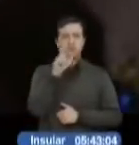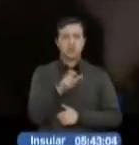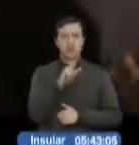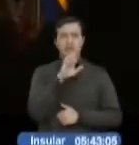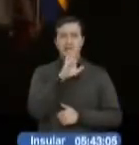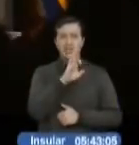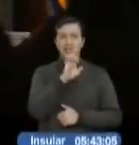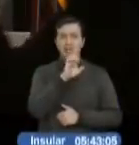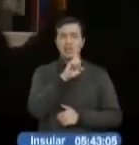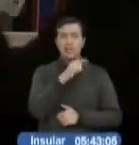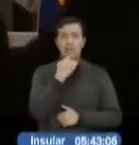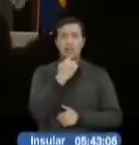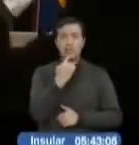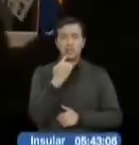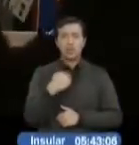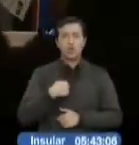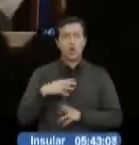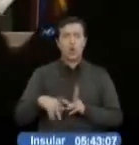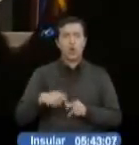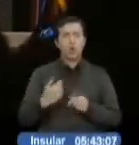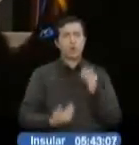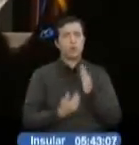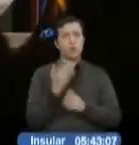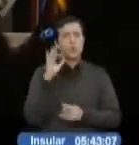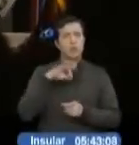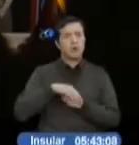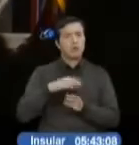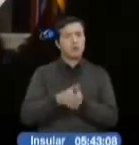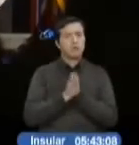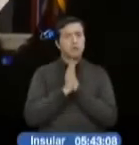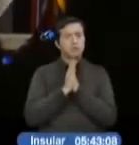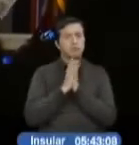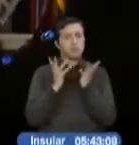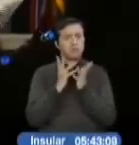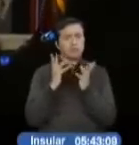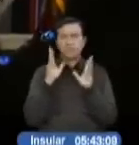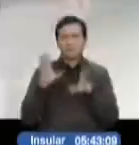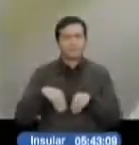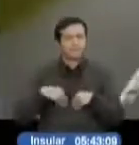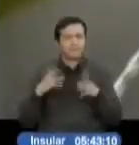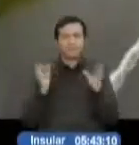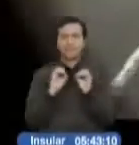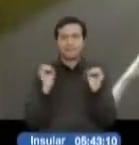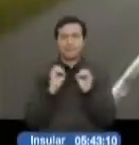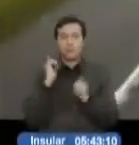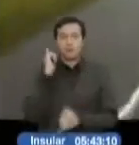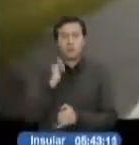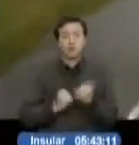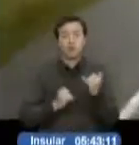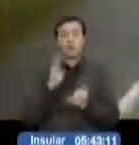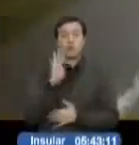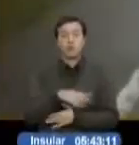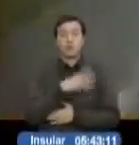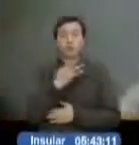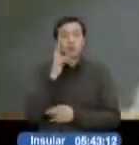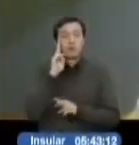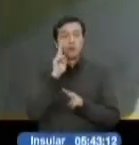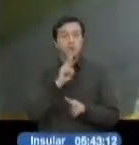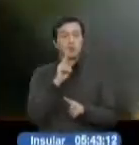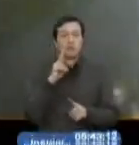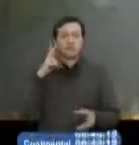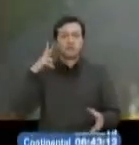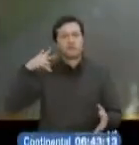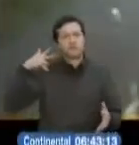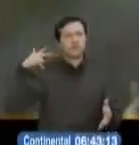t cruz en las primarias de agua y pide una nueva elección solicitud que no podrá ser aceptada finalizamos en inglaterra con estas imágenes de un